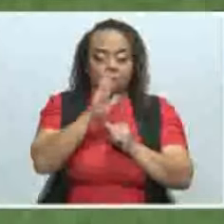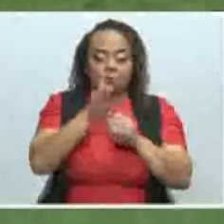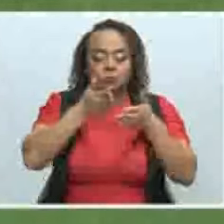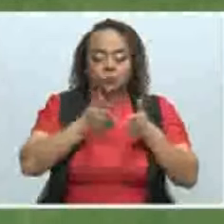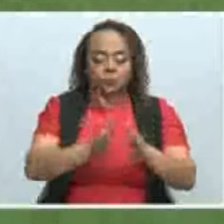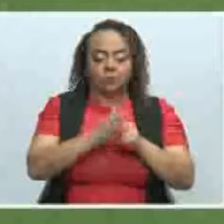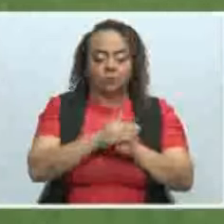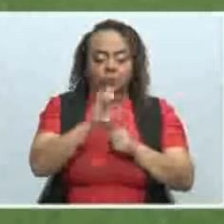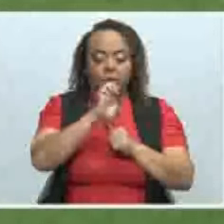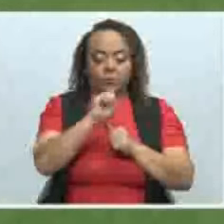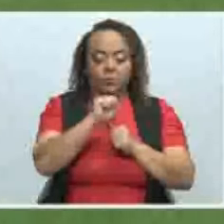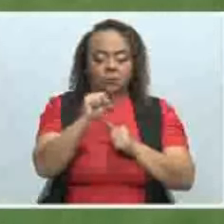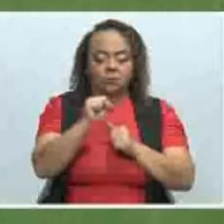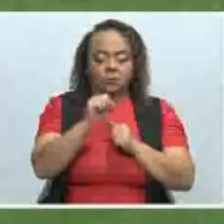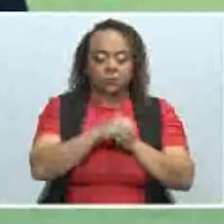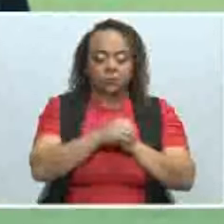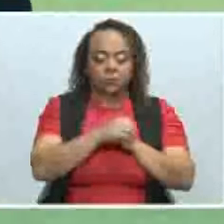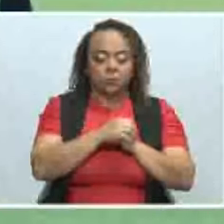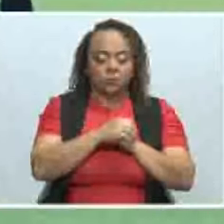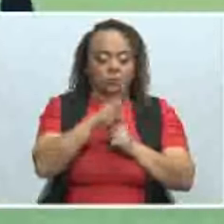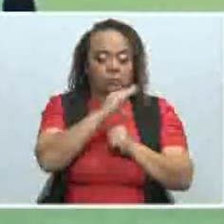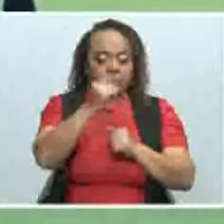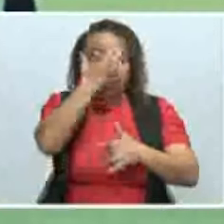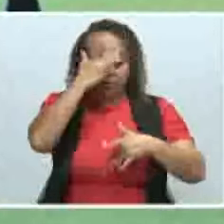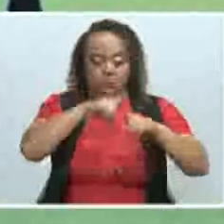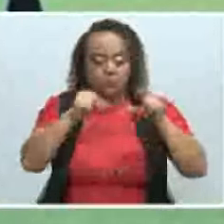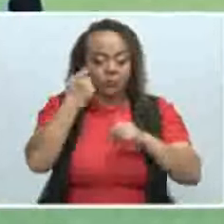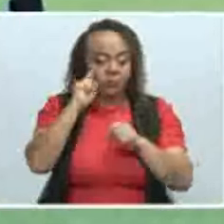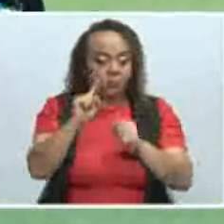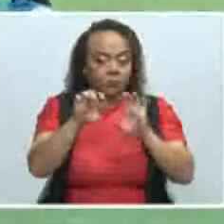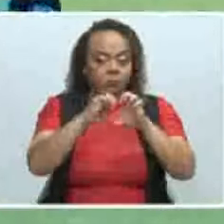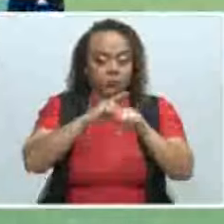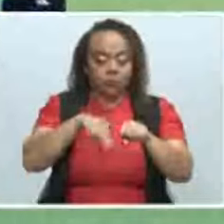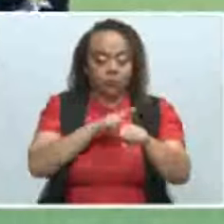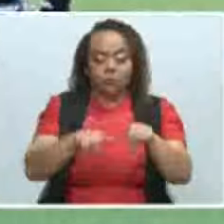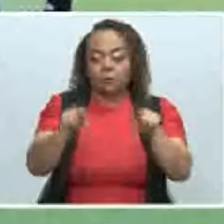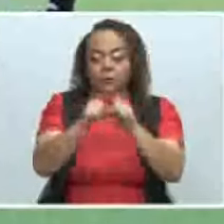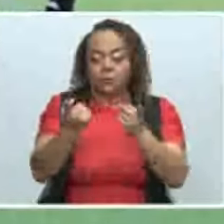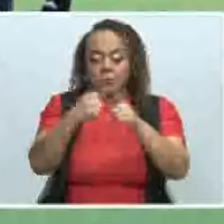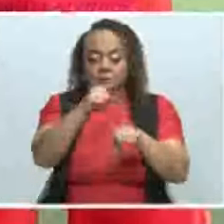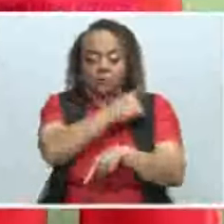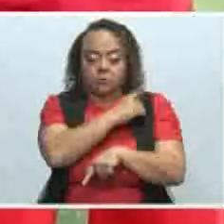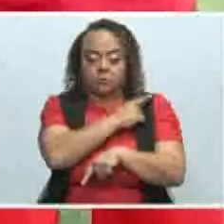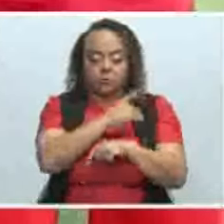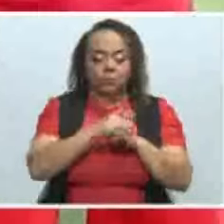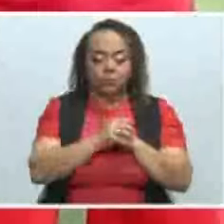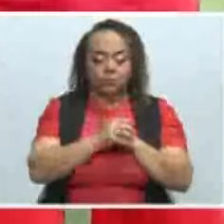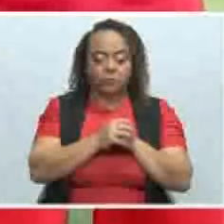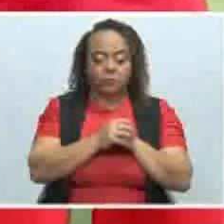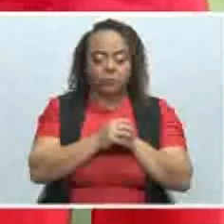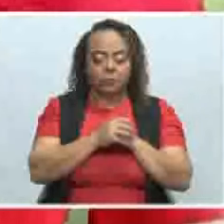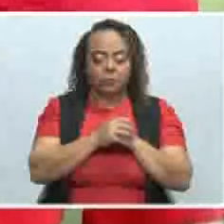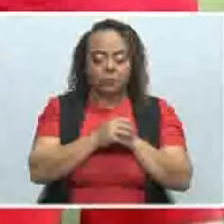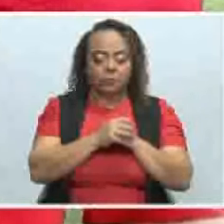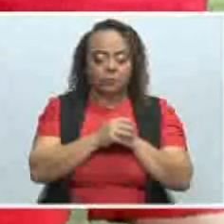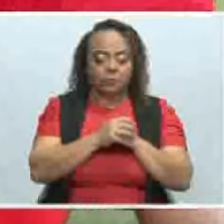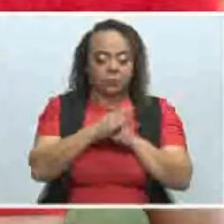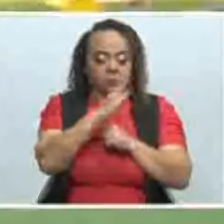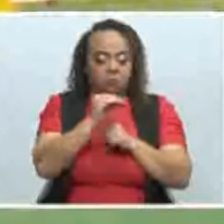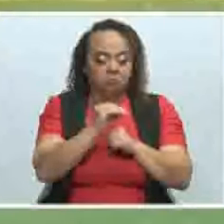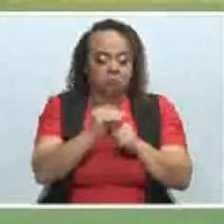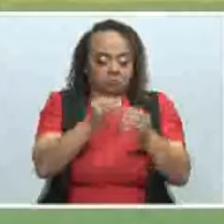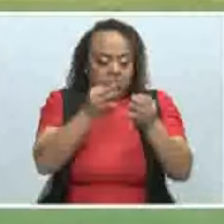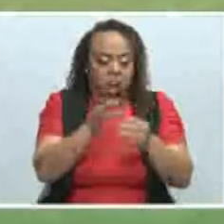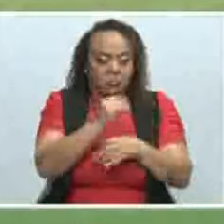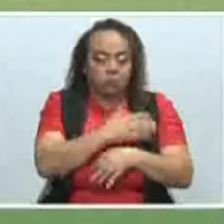Celso Borges en selección nacional. Para el también exdirector técnico de la tricolor, más allá de las posturas y gustos